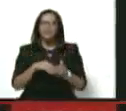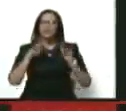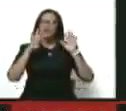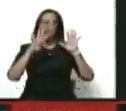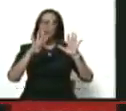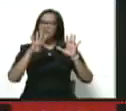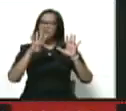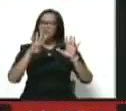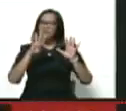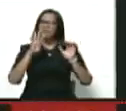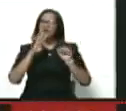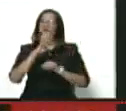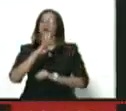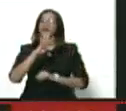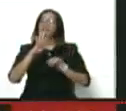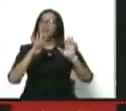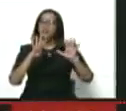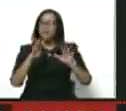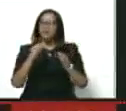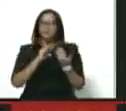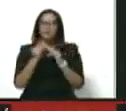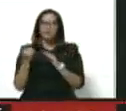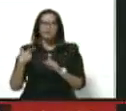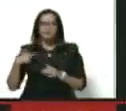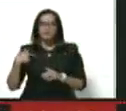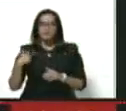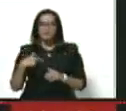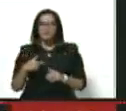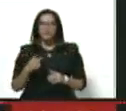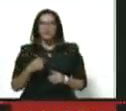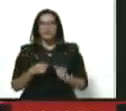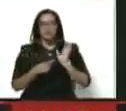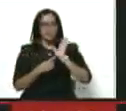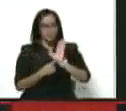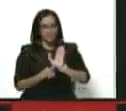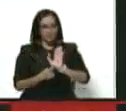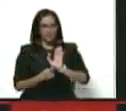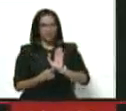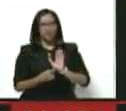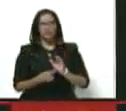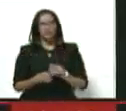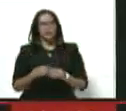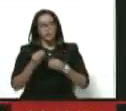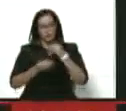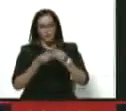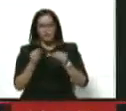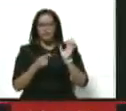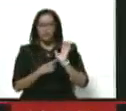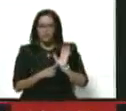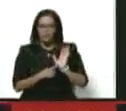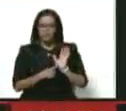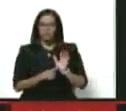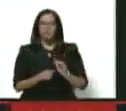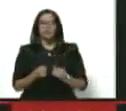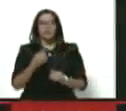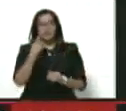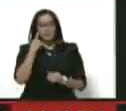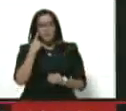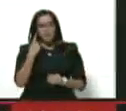46.949 comunidades que tenemos nosotros figuradas acá o configuradas desde el punto de vista